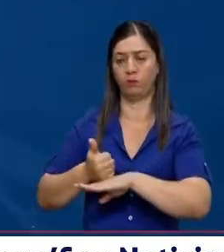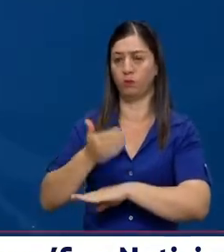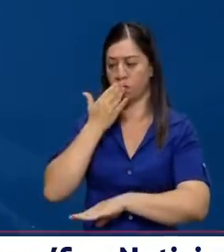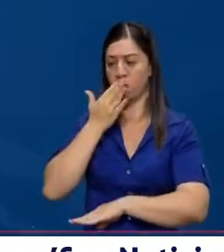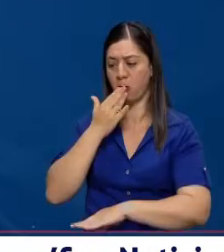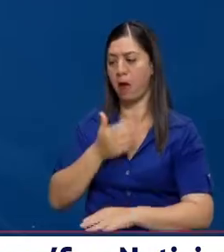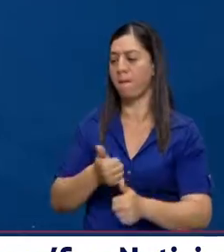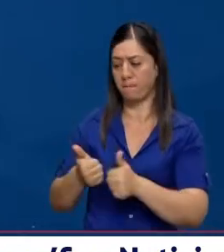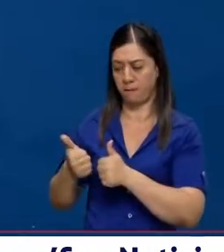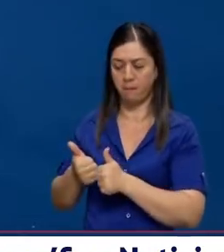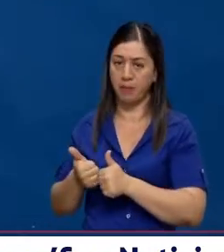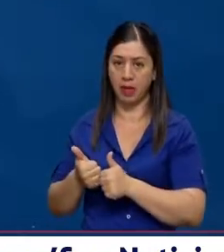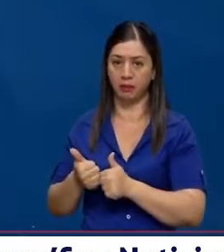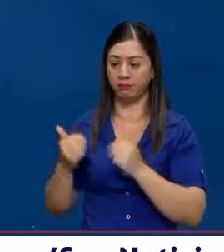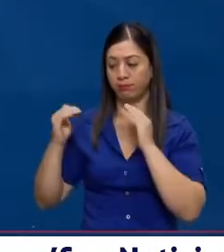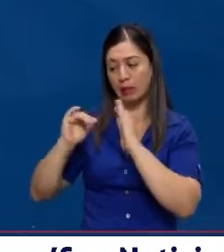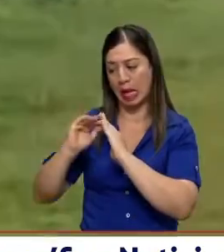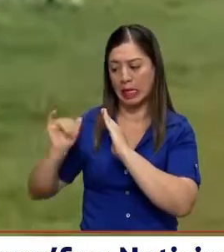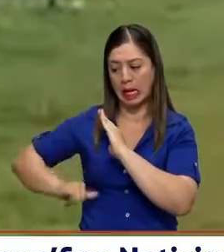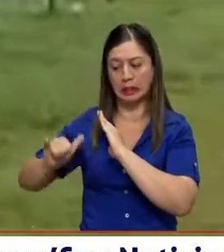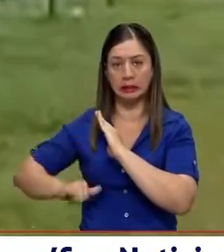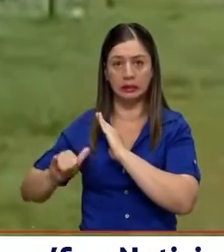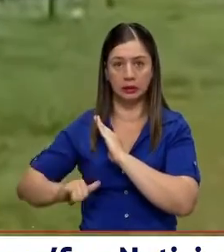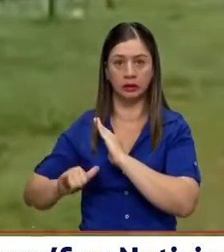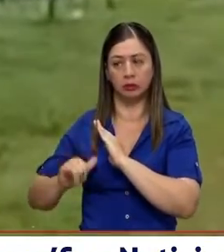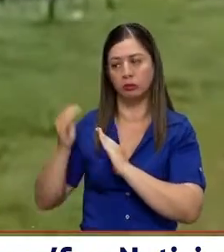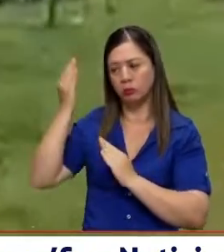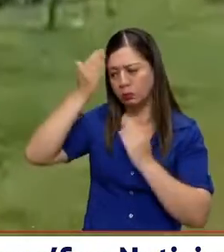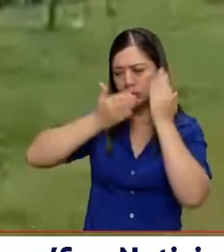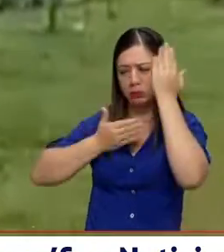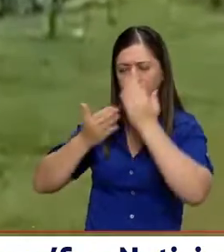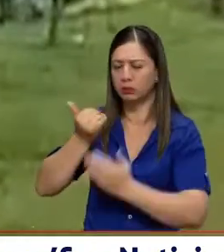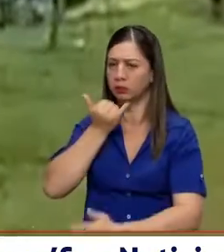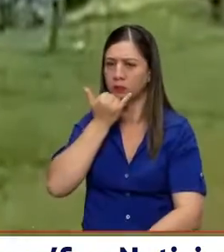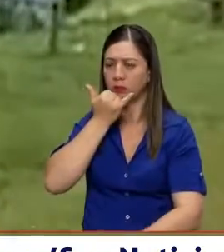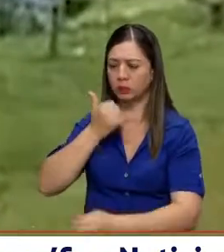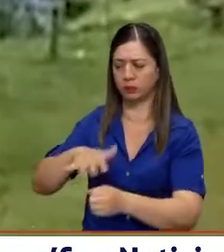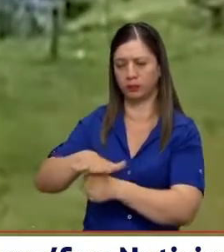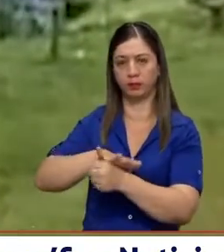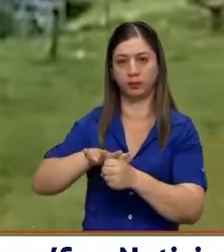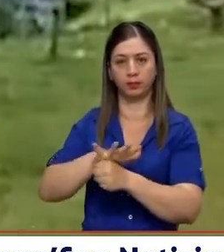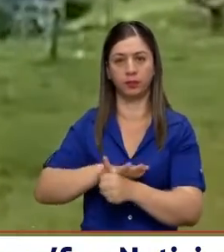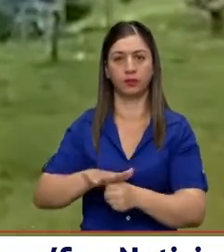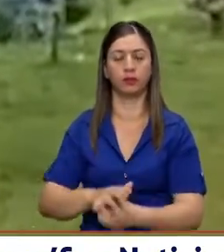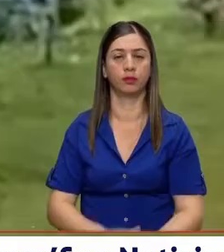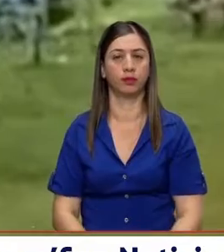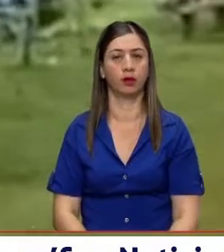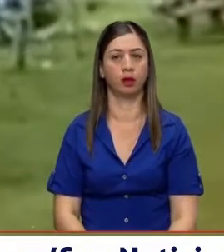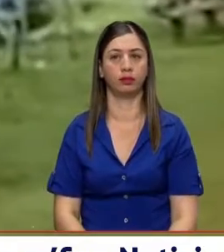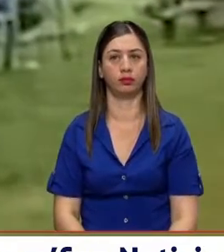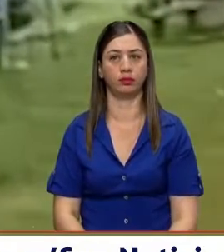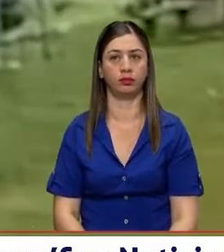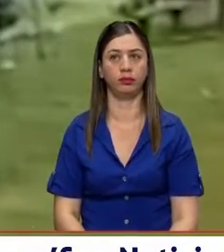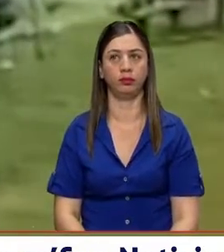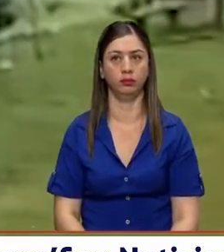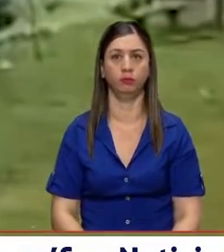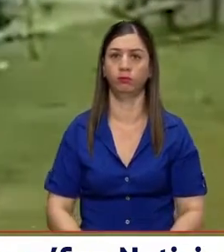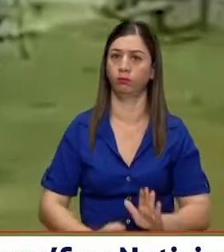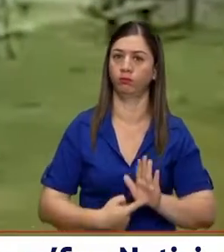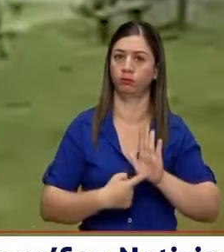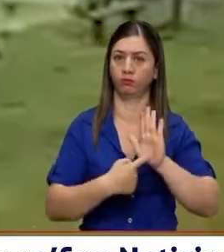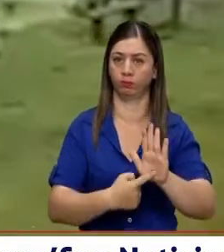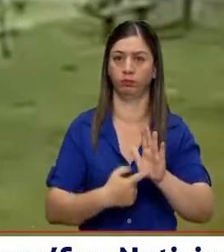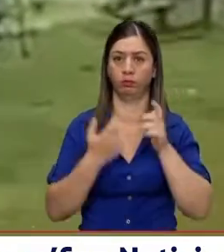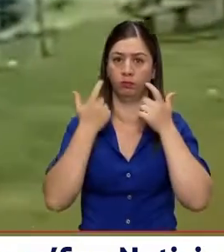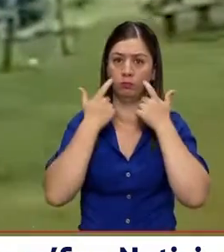están bien. Se está evaluando todo lo que ha sucedido y, por supuesto, cabe de resaltar